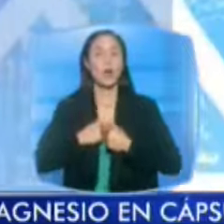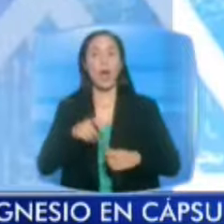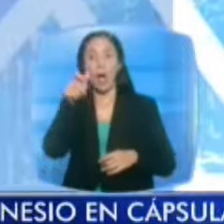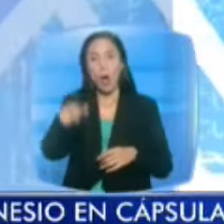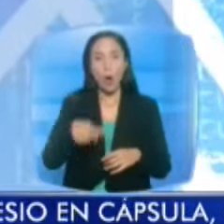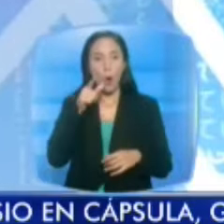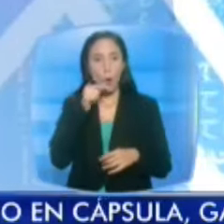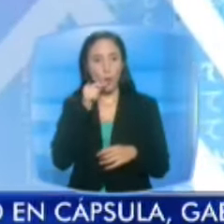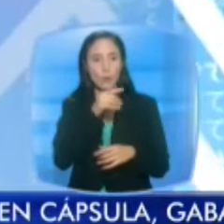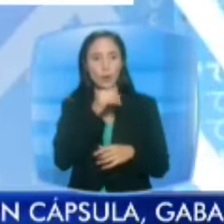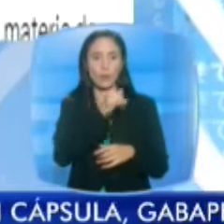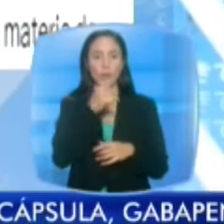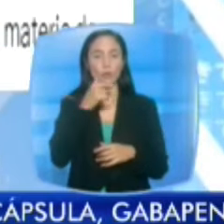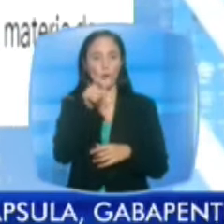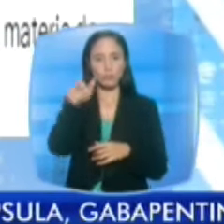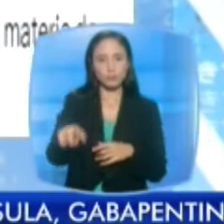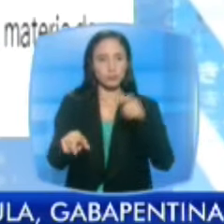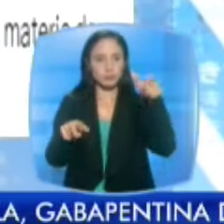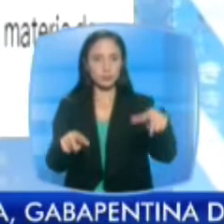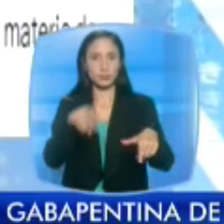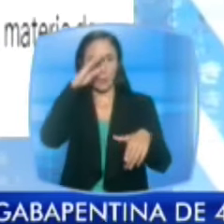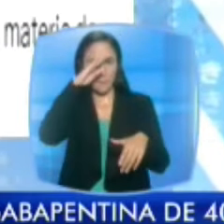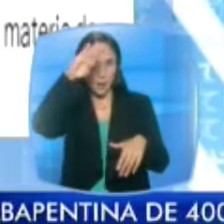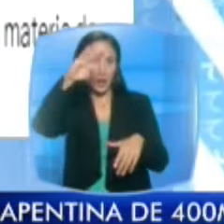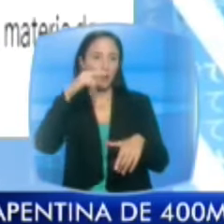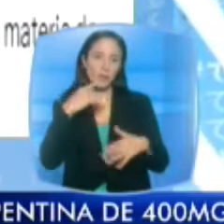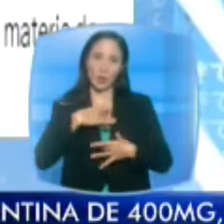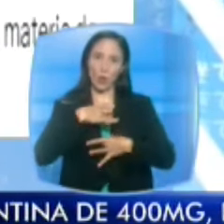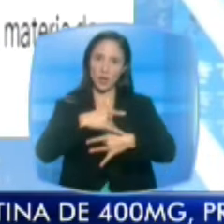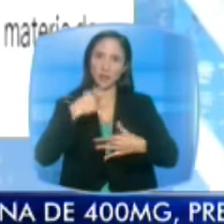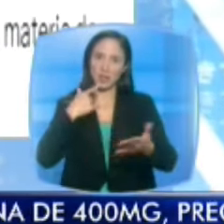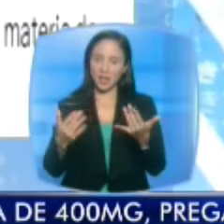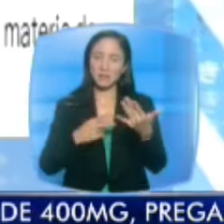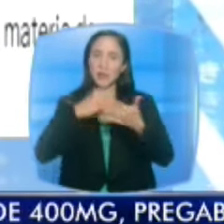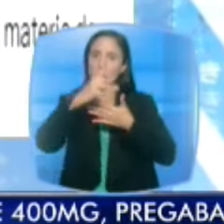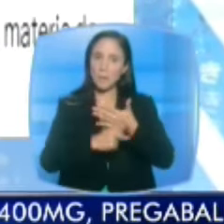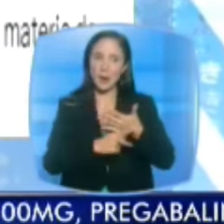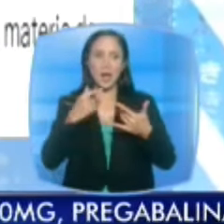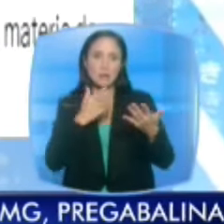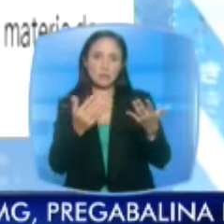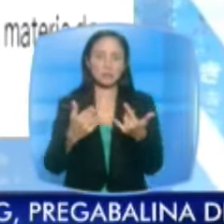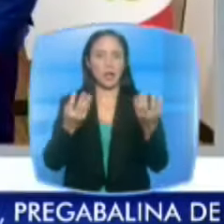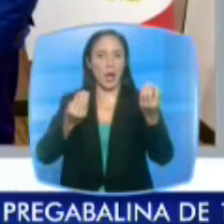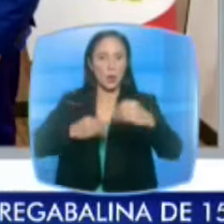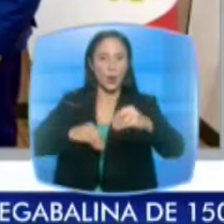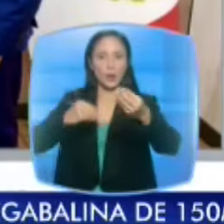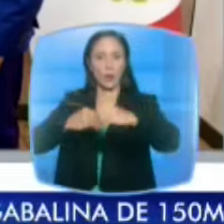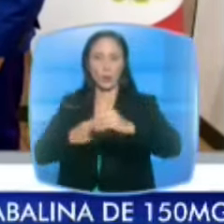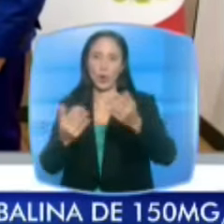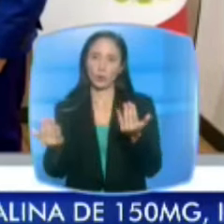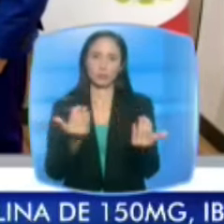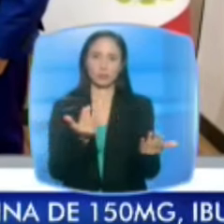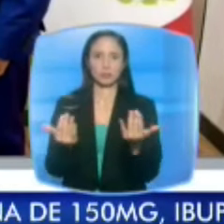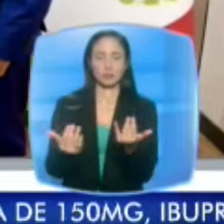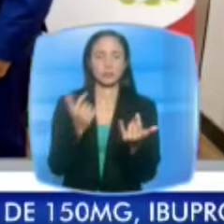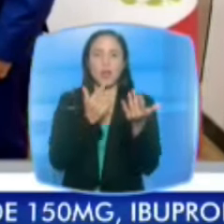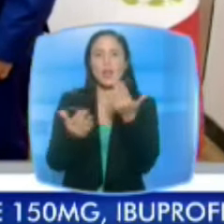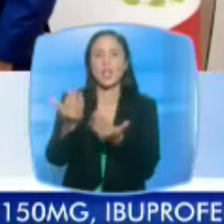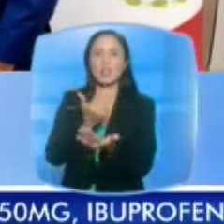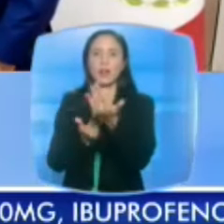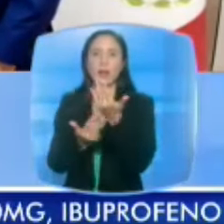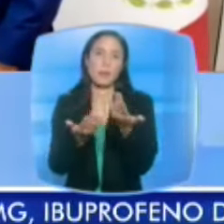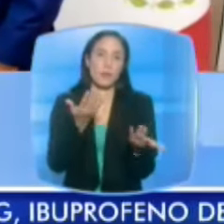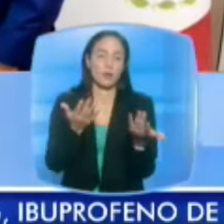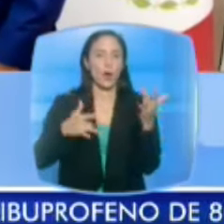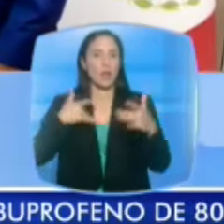durante el encuentro los representantes mexicanos mostraron interés en diversos planes de cooperación bilateral para el intercambio